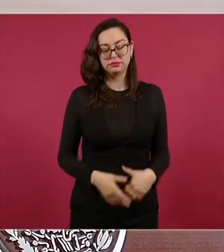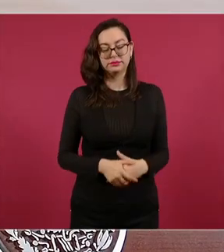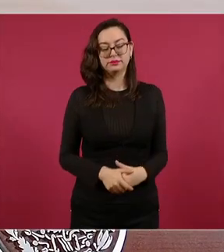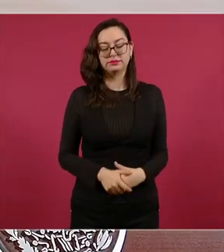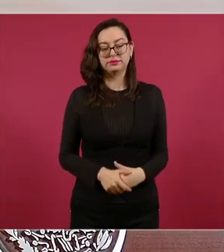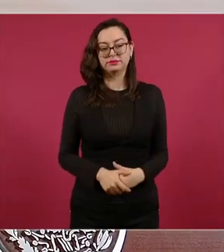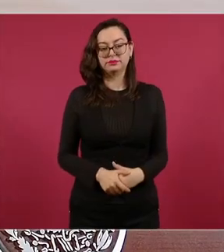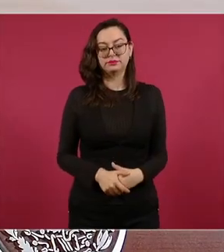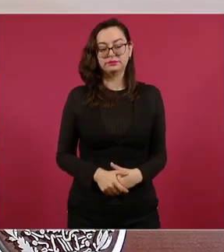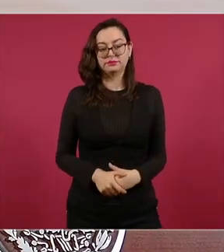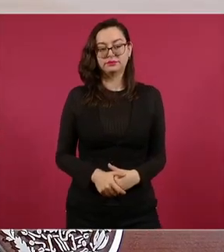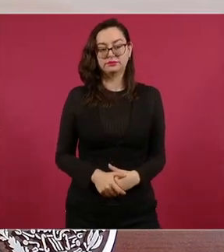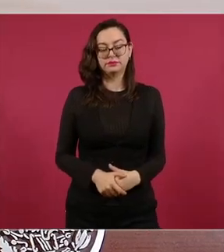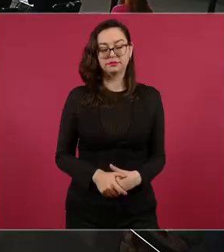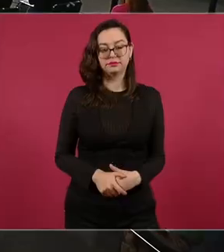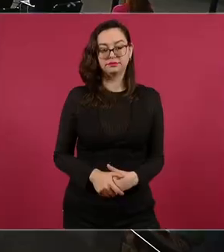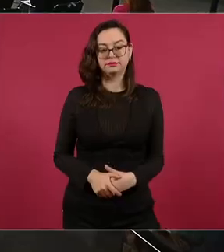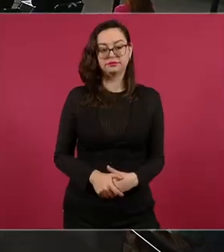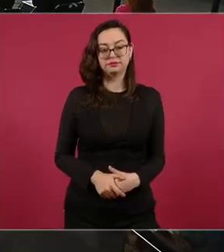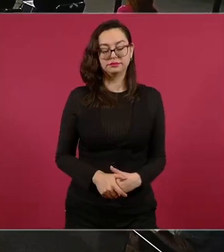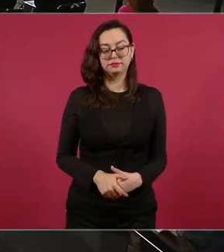¿No tienes ahí la bolsa